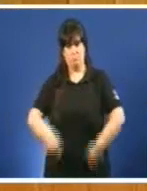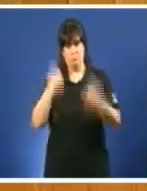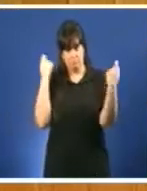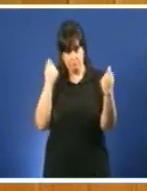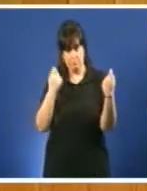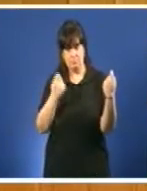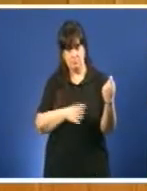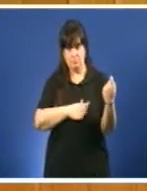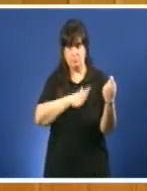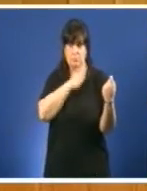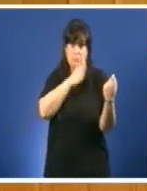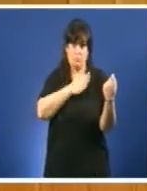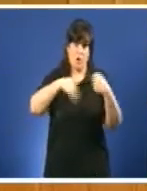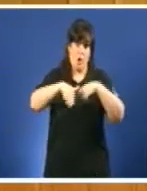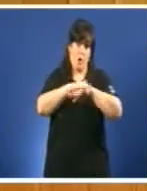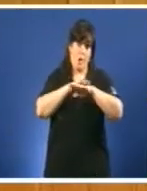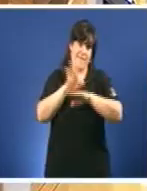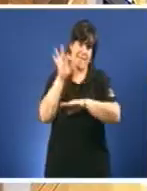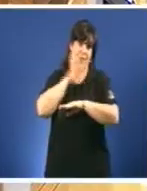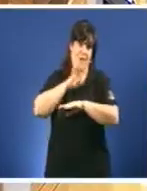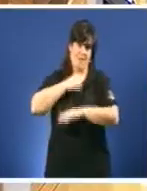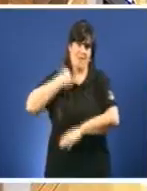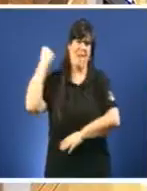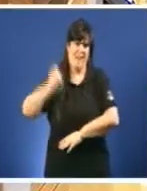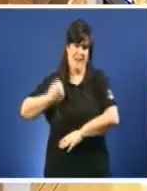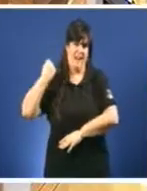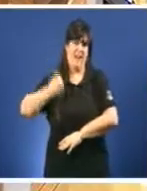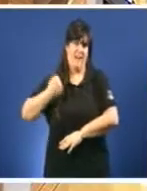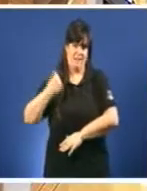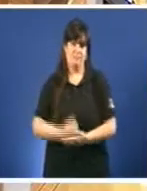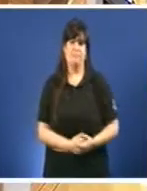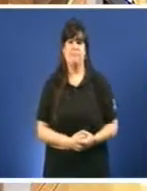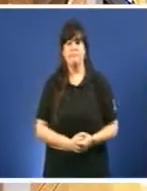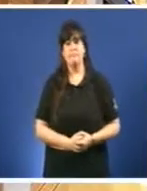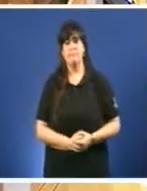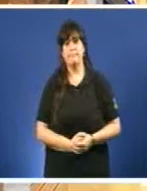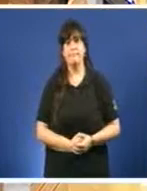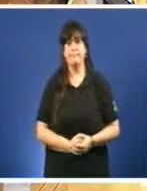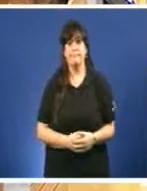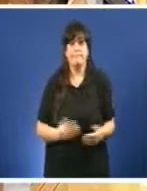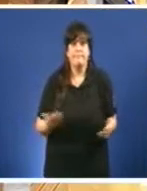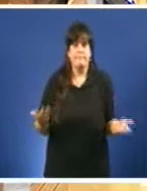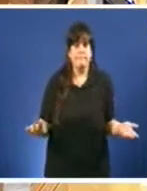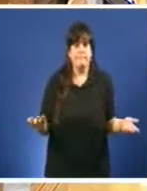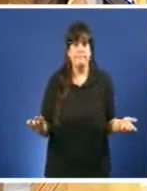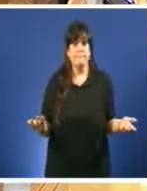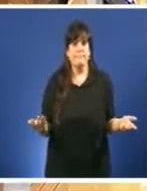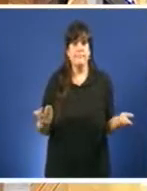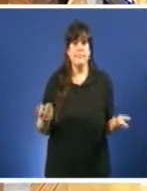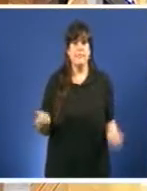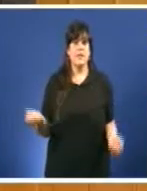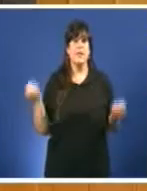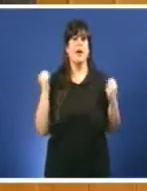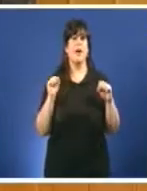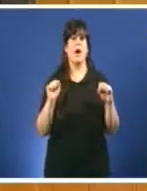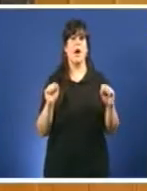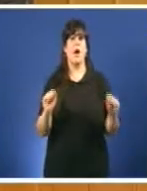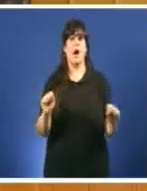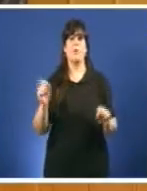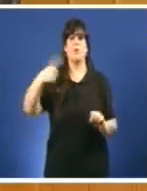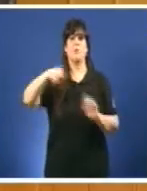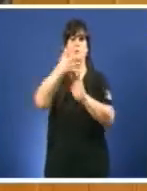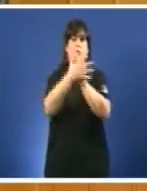mal chamado Goberno galego. Agora, iso sí, por moito que se enchan a boca falando